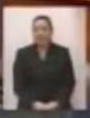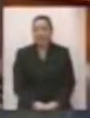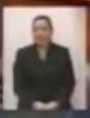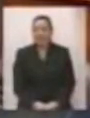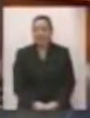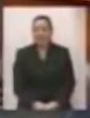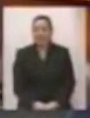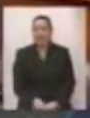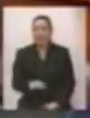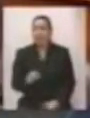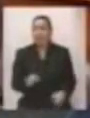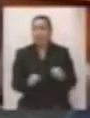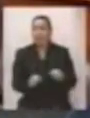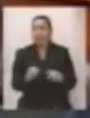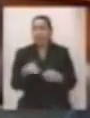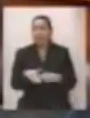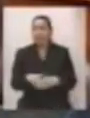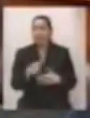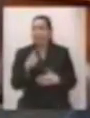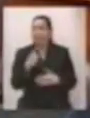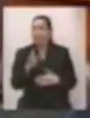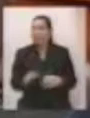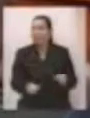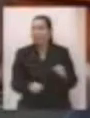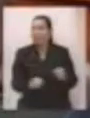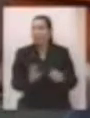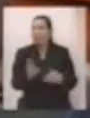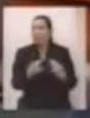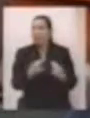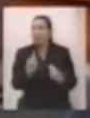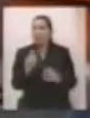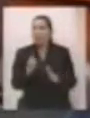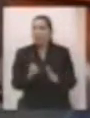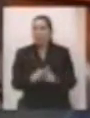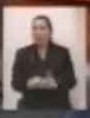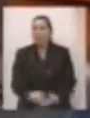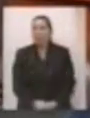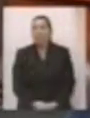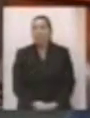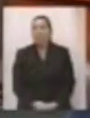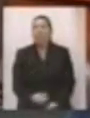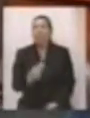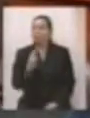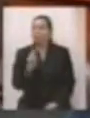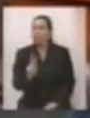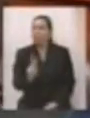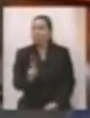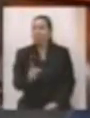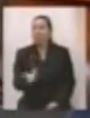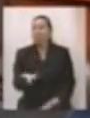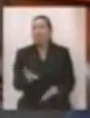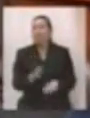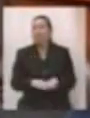tiempo adicional, por favor. Su derecho de indemnidad, señor, es decir, su derecho a asumir, por ejemplo, una autopercepción de